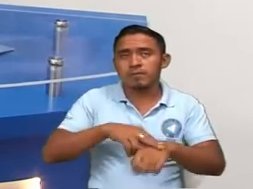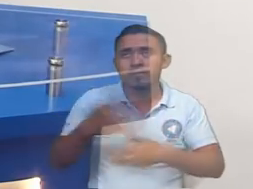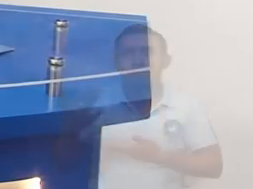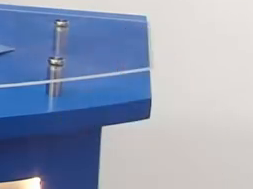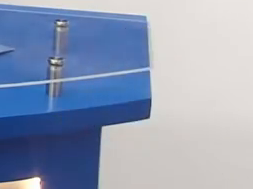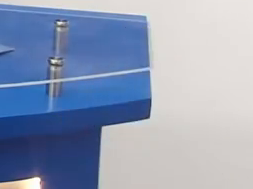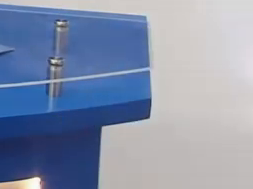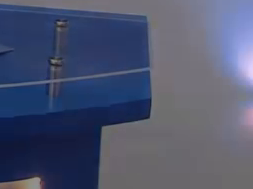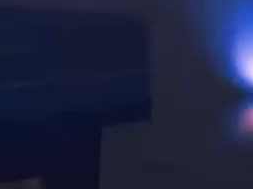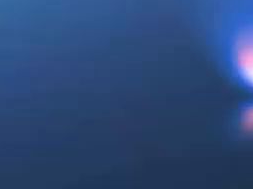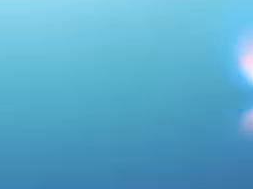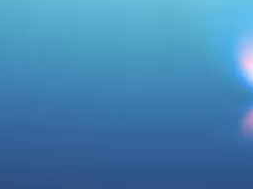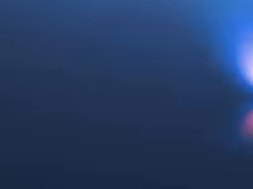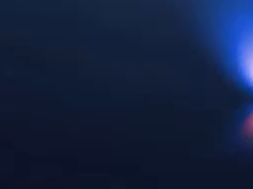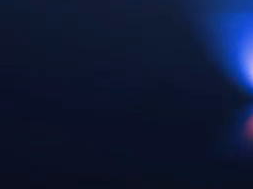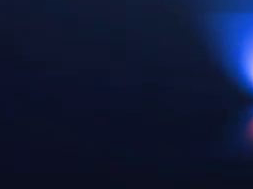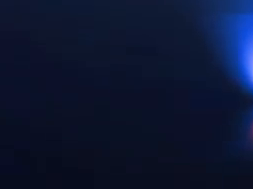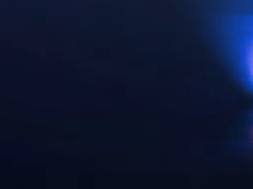volvemos.